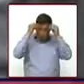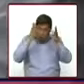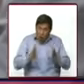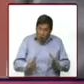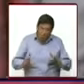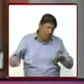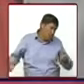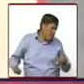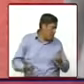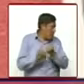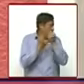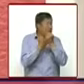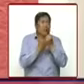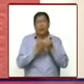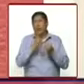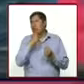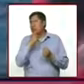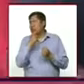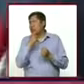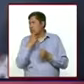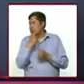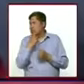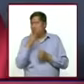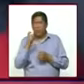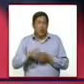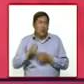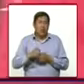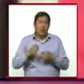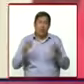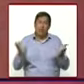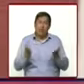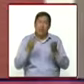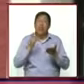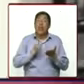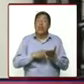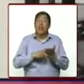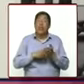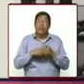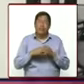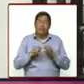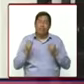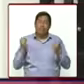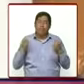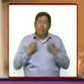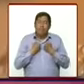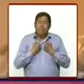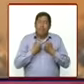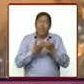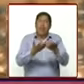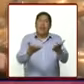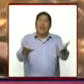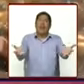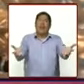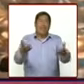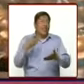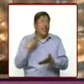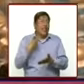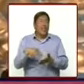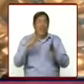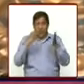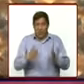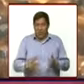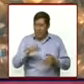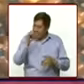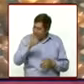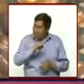se dice, a la gente que está, como se dice, con necesidades en el oriente. Es un desprendimiento que se ha dado y hemos visto que los estudiantes sí